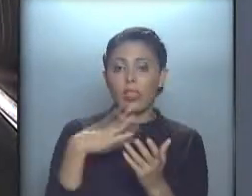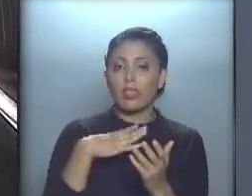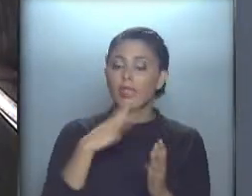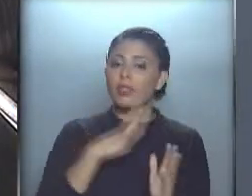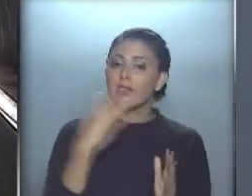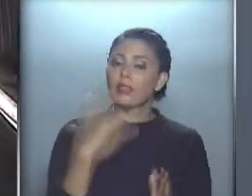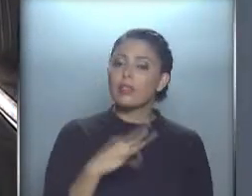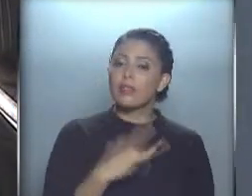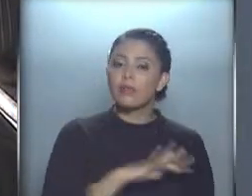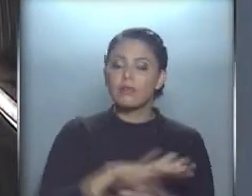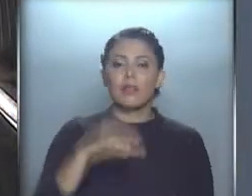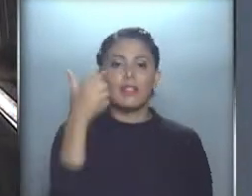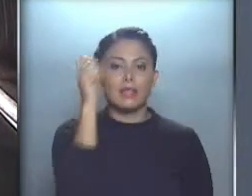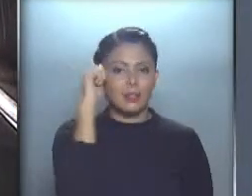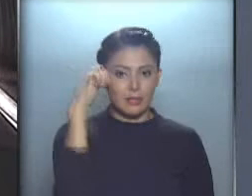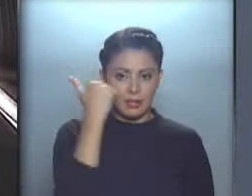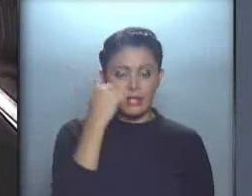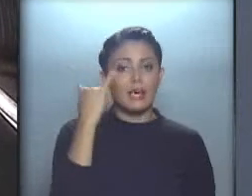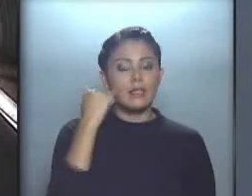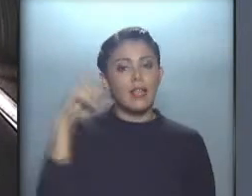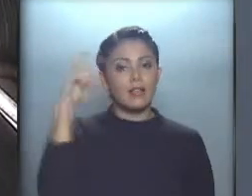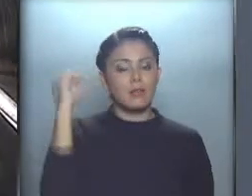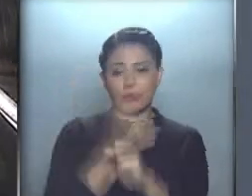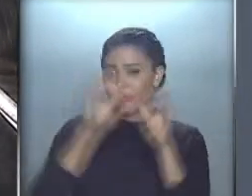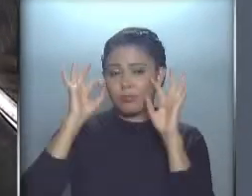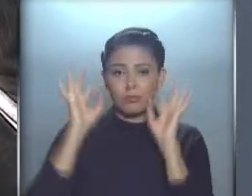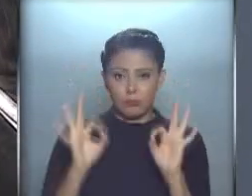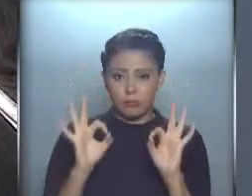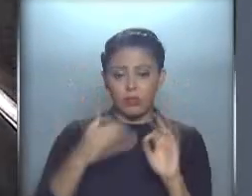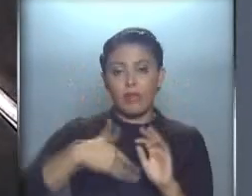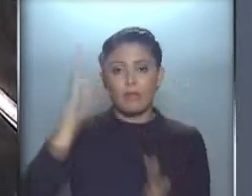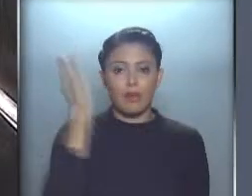áreas legales 36 y 10 resoluciones sancionatorias próximas a publicación.